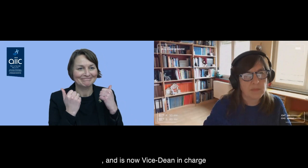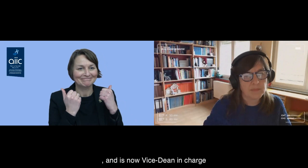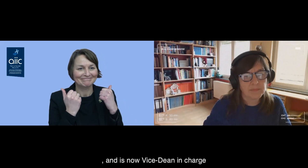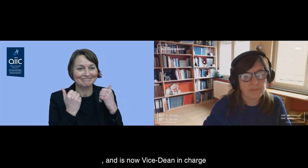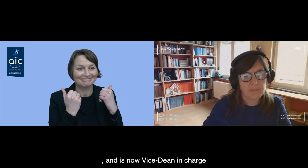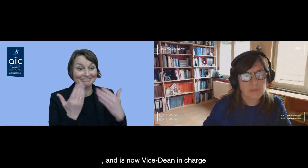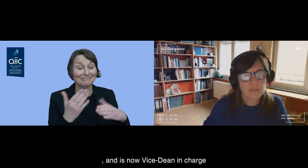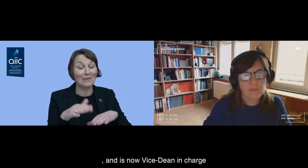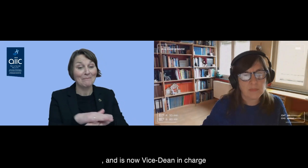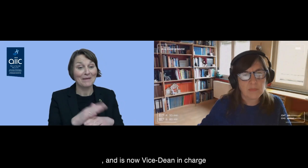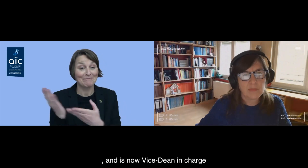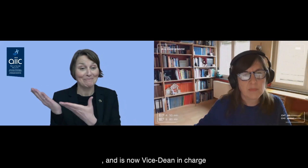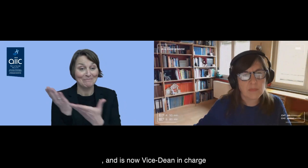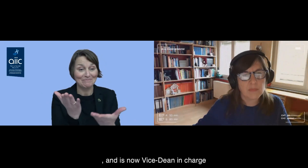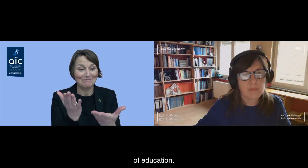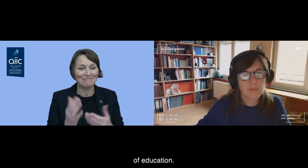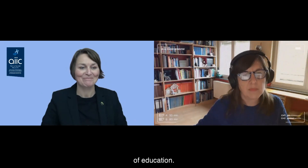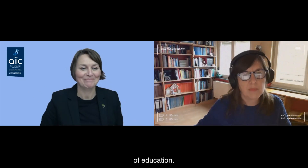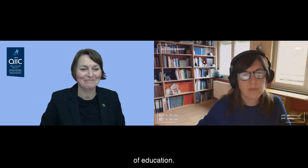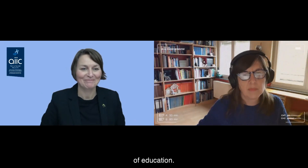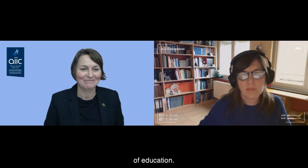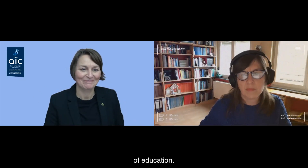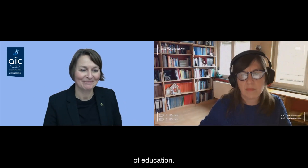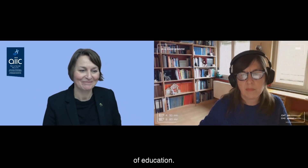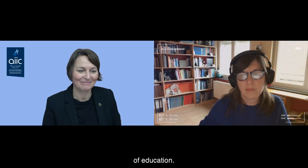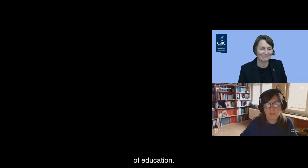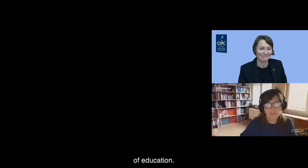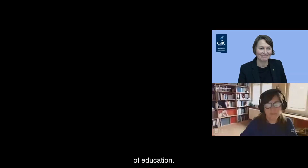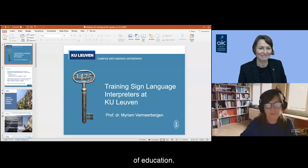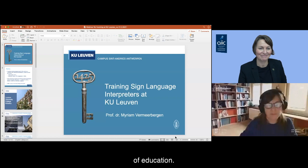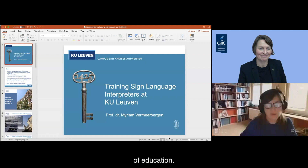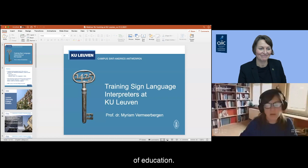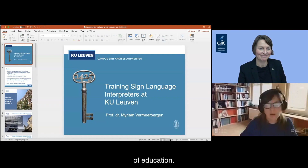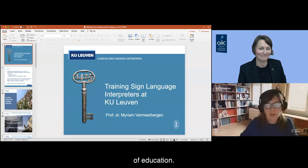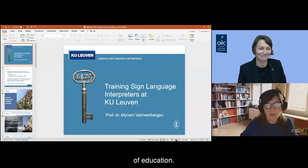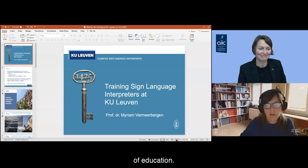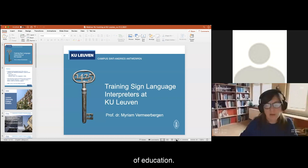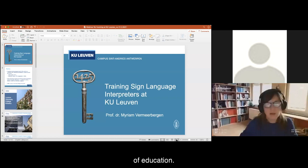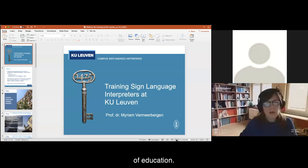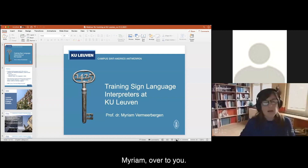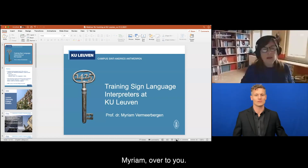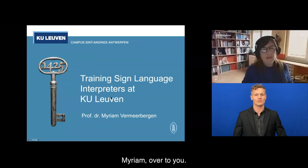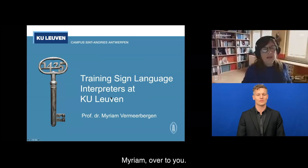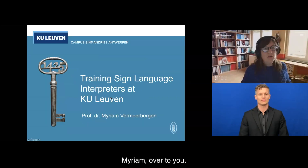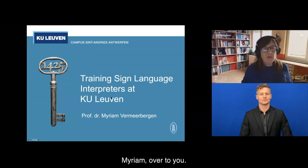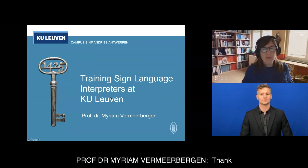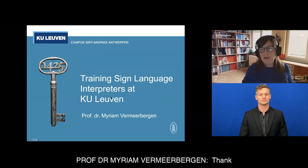vicerrectora encargada de cuestiones educativas. Miriam, over to you. Miriam, adelante.